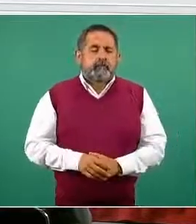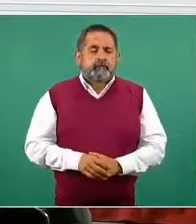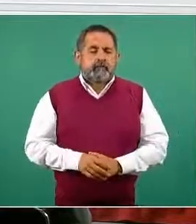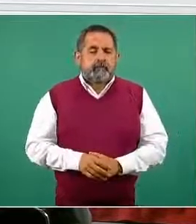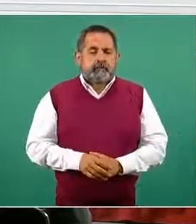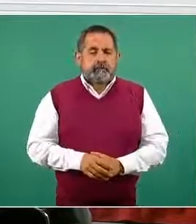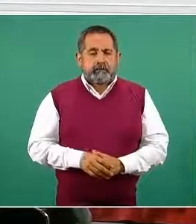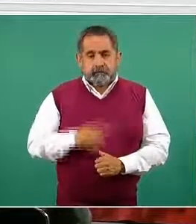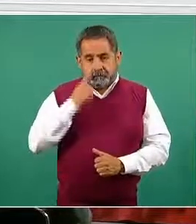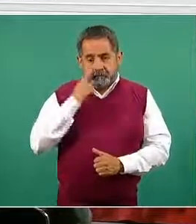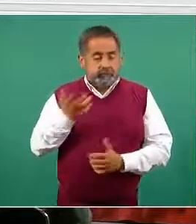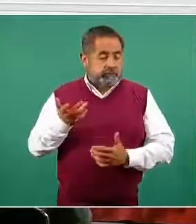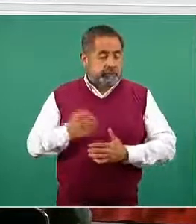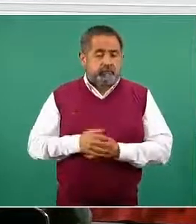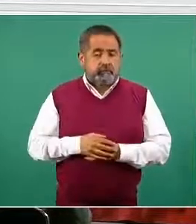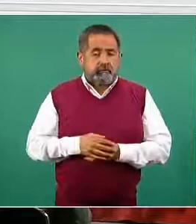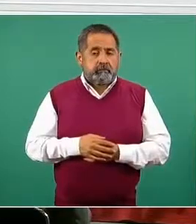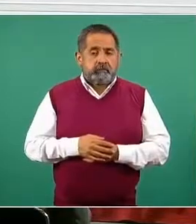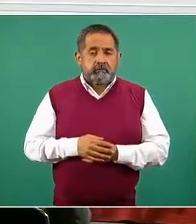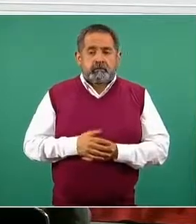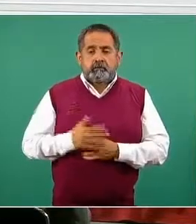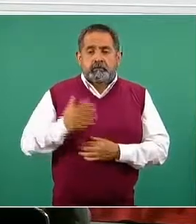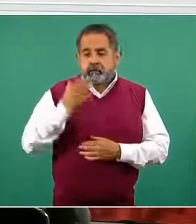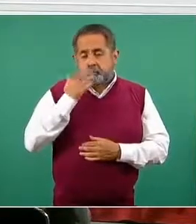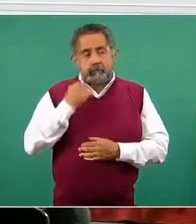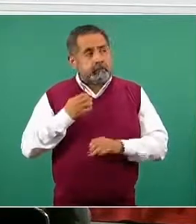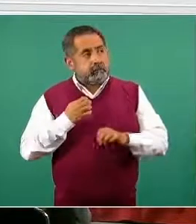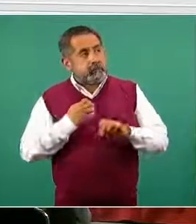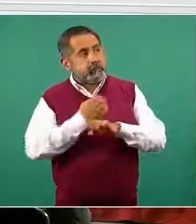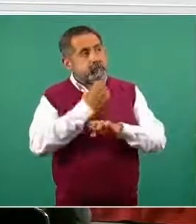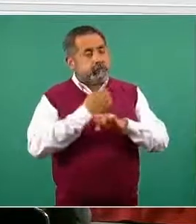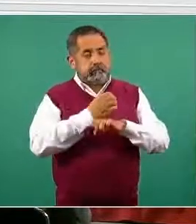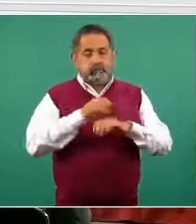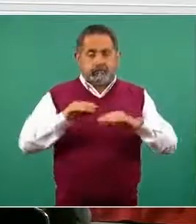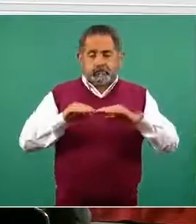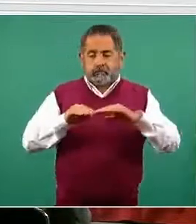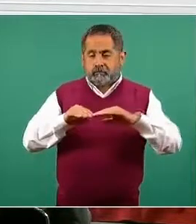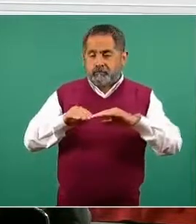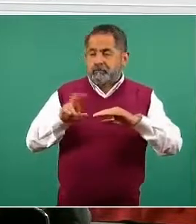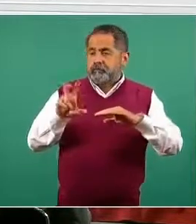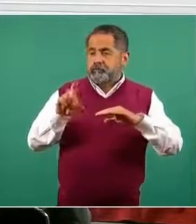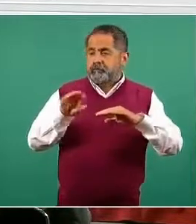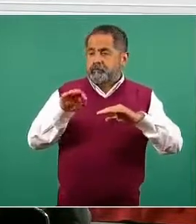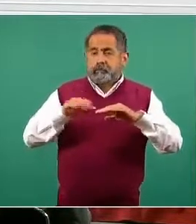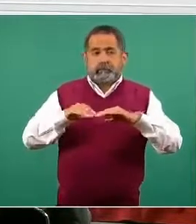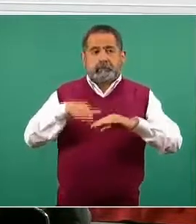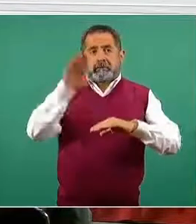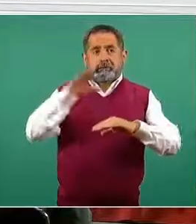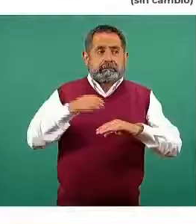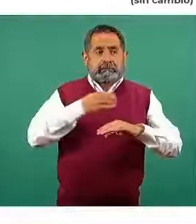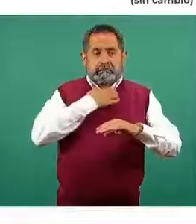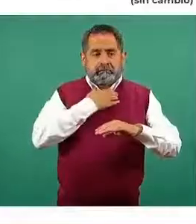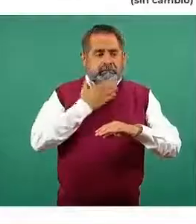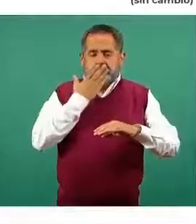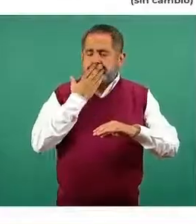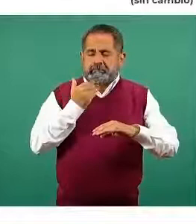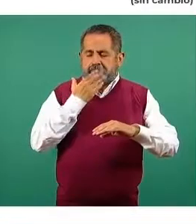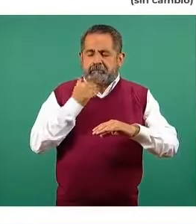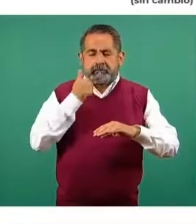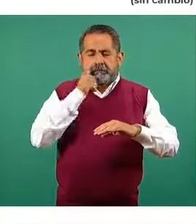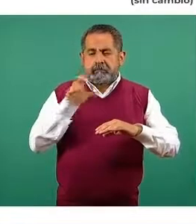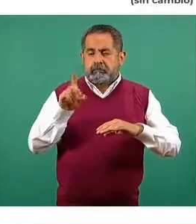No tenemos ninguno de nuestros estados en más del 30% de ocupación hospitalaria de camas